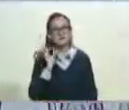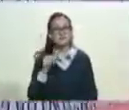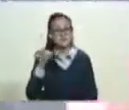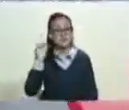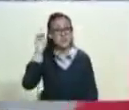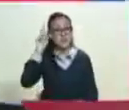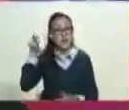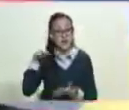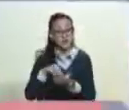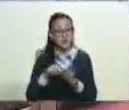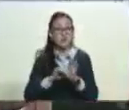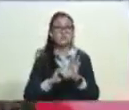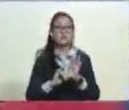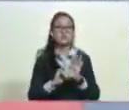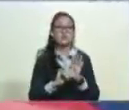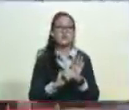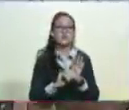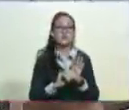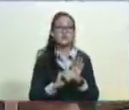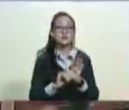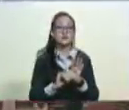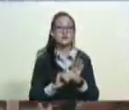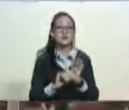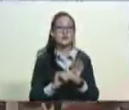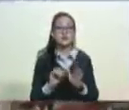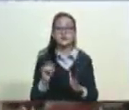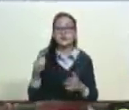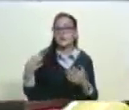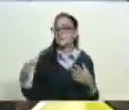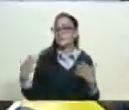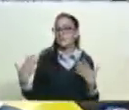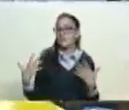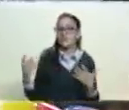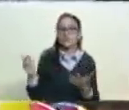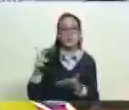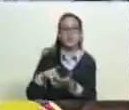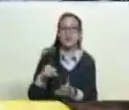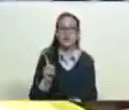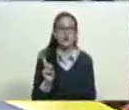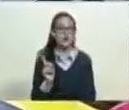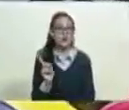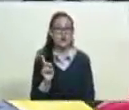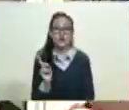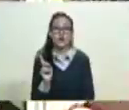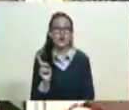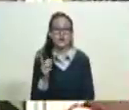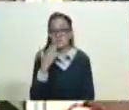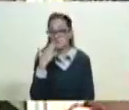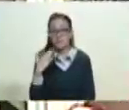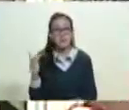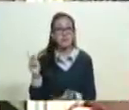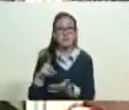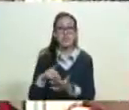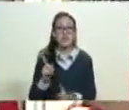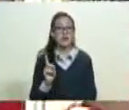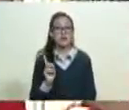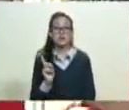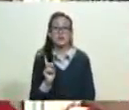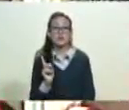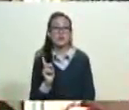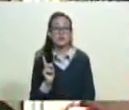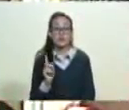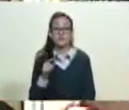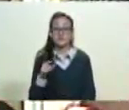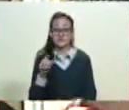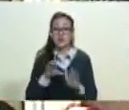Asamblea Nacional Constituyente no llegó acá de la nada, compañero. Esta Asamblea Nacional Constituyente ha